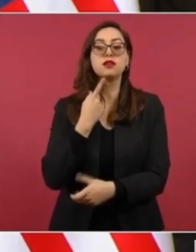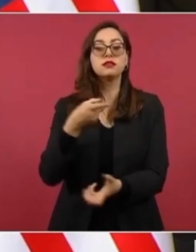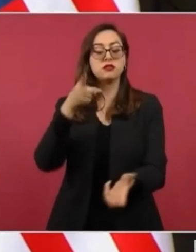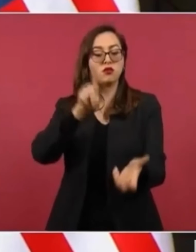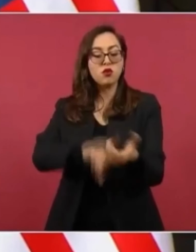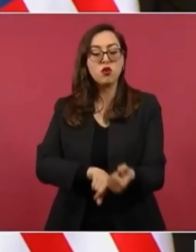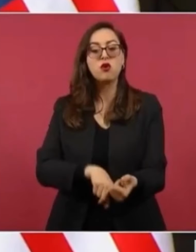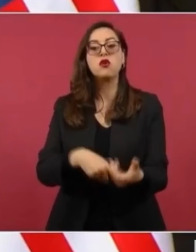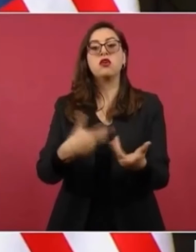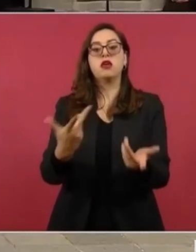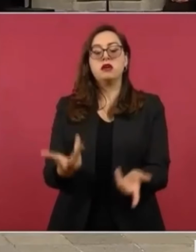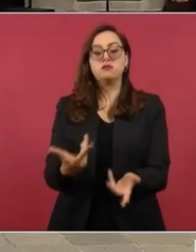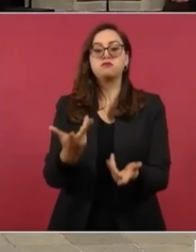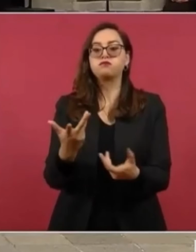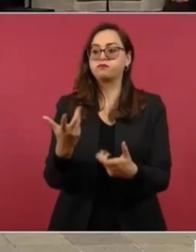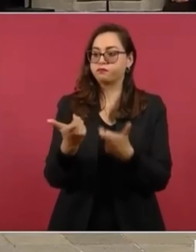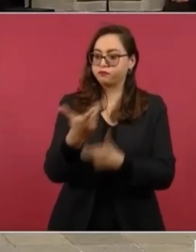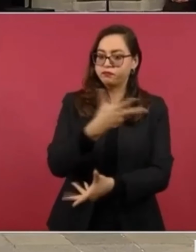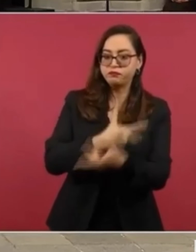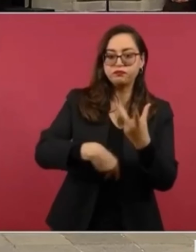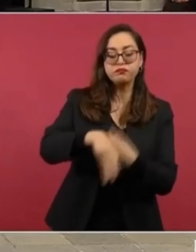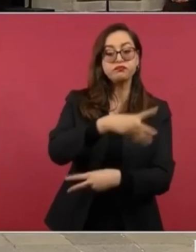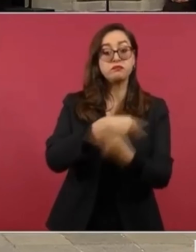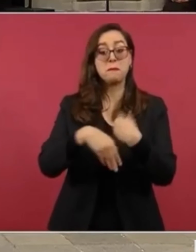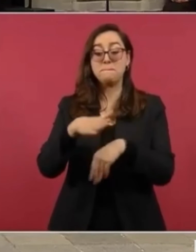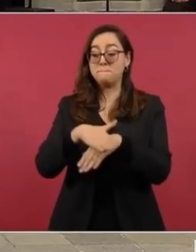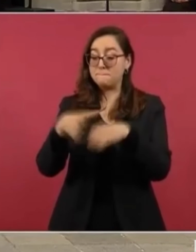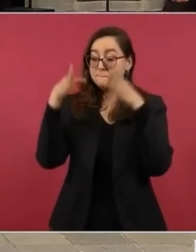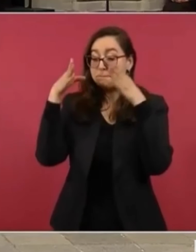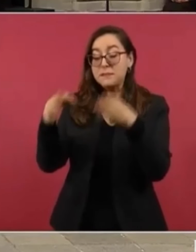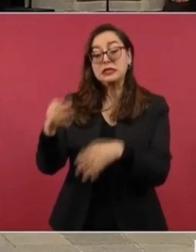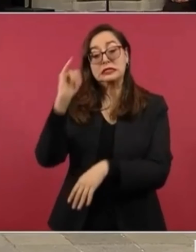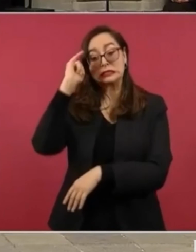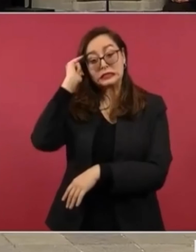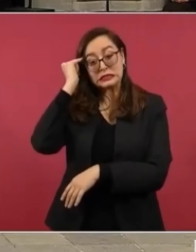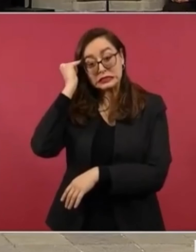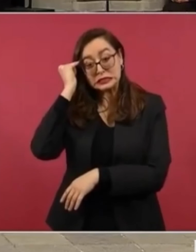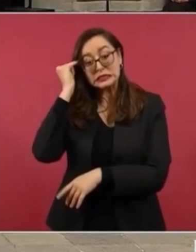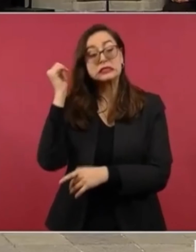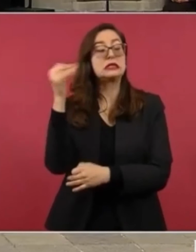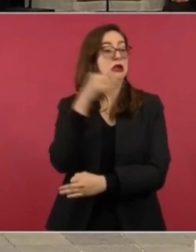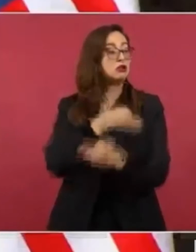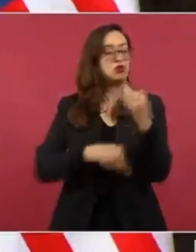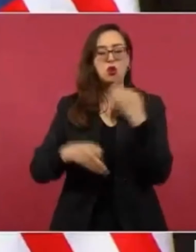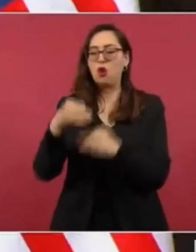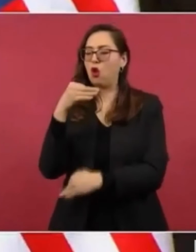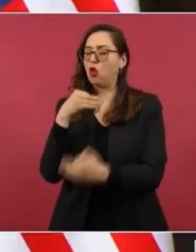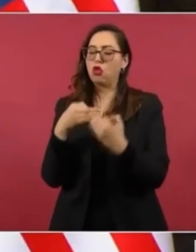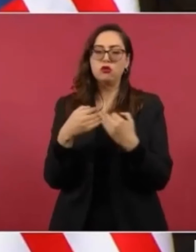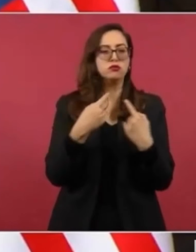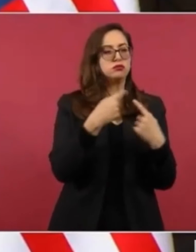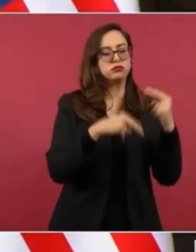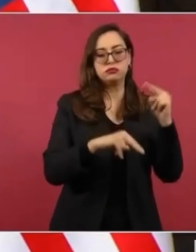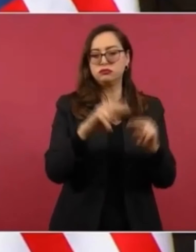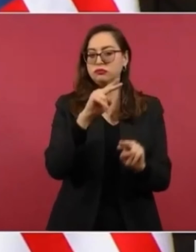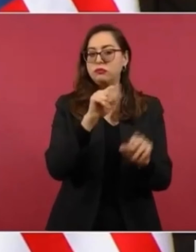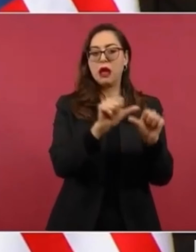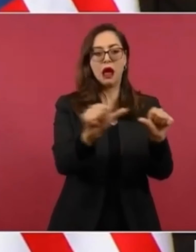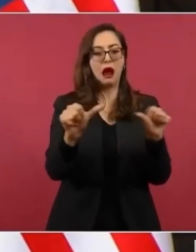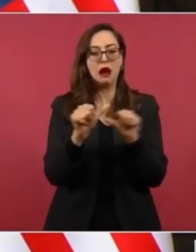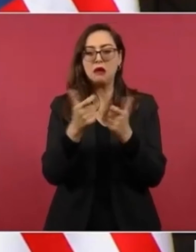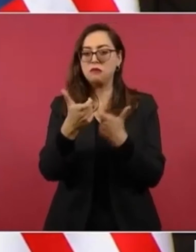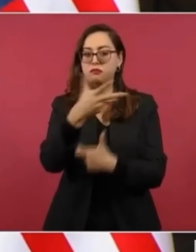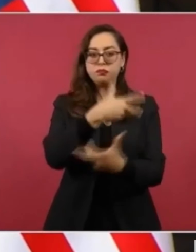indígenas, en la que los beneficios del crecimiento los resienten los trabajadores y la familia en todos los sectores de la economía. Al hacerlo, creamos